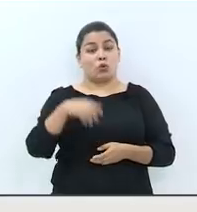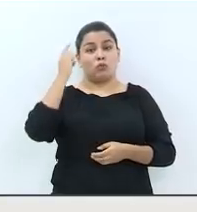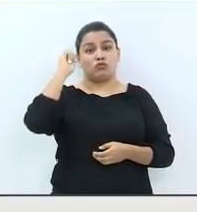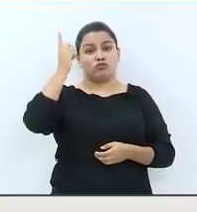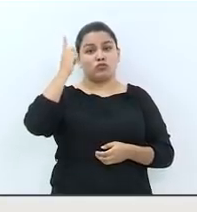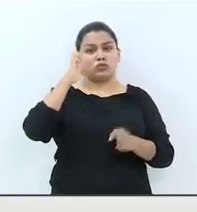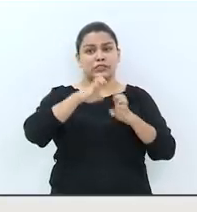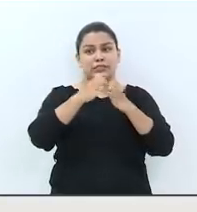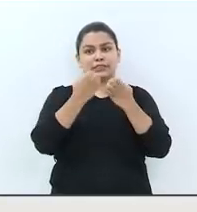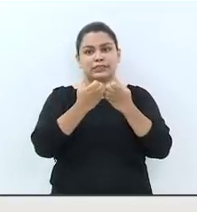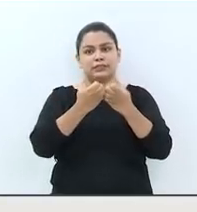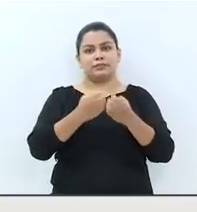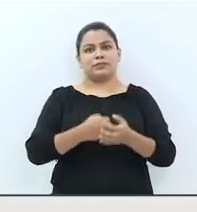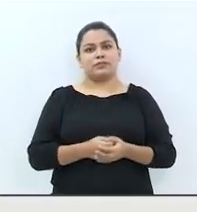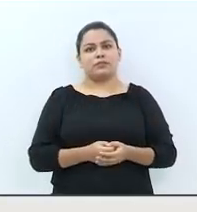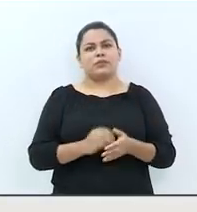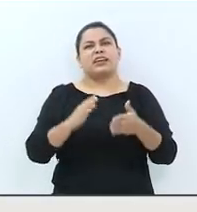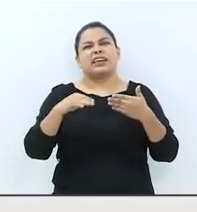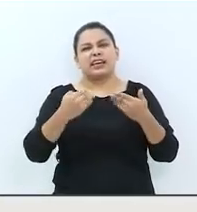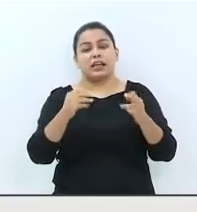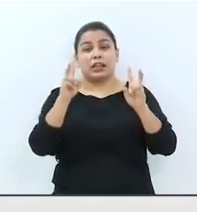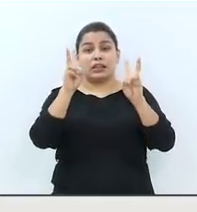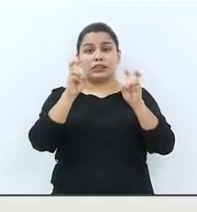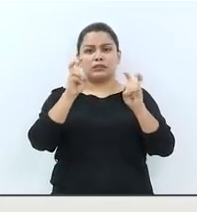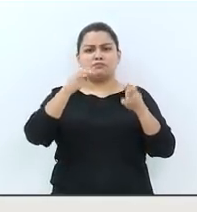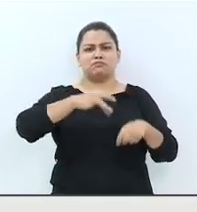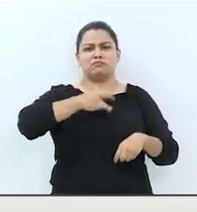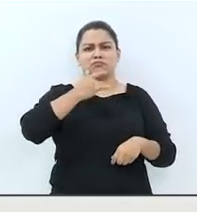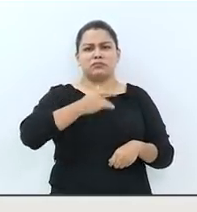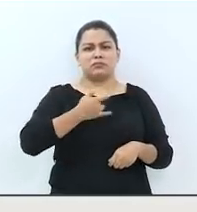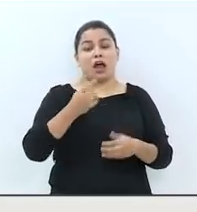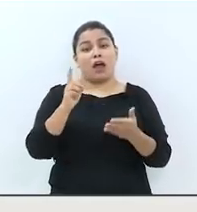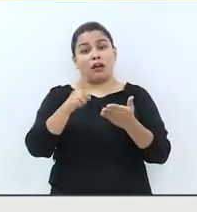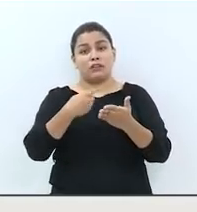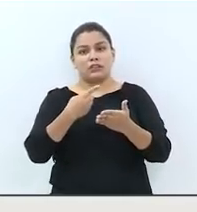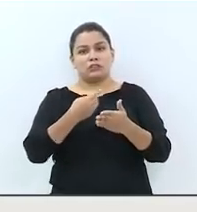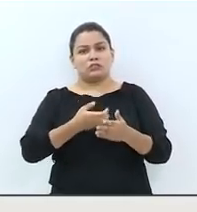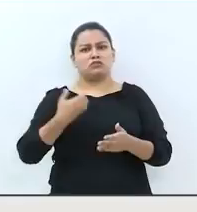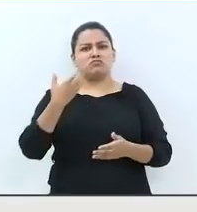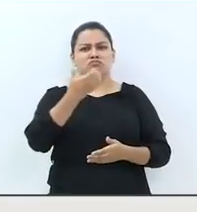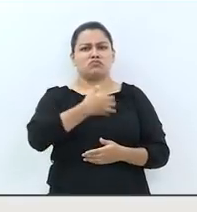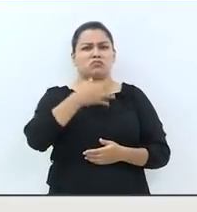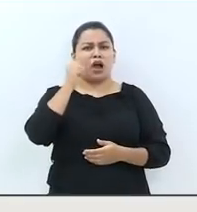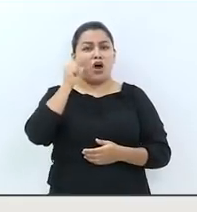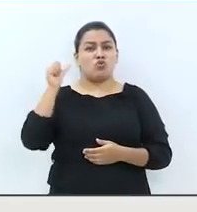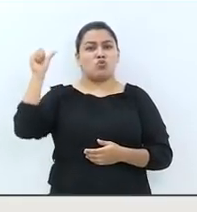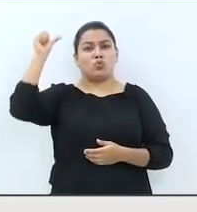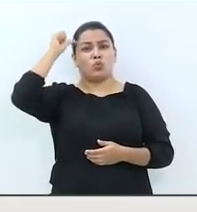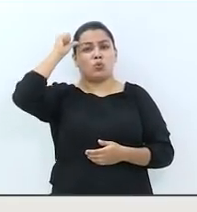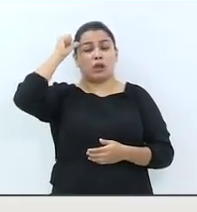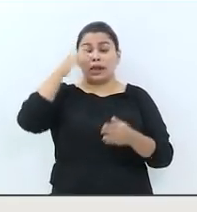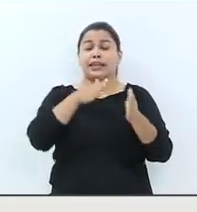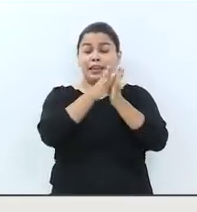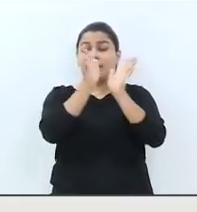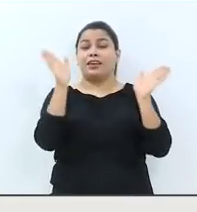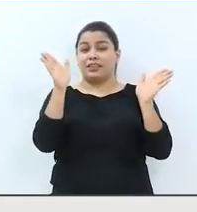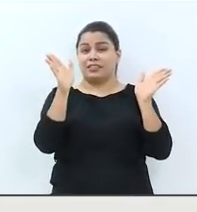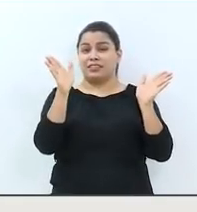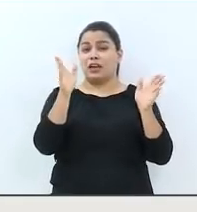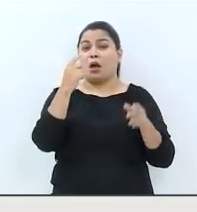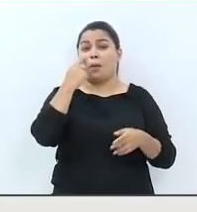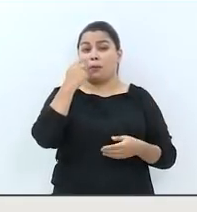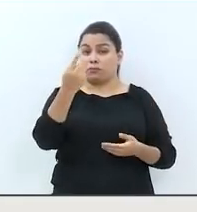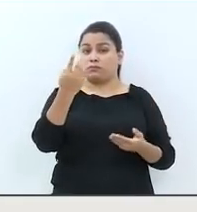con los equipos docentes, y es que el tema de esta sensibilidad es que muchas veces los adultos en general, y aquí quiero que nos